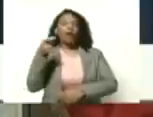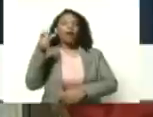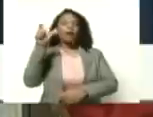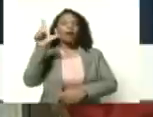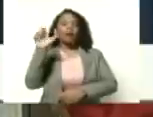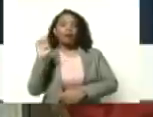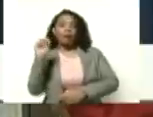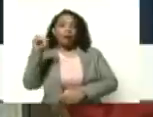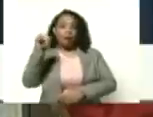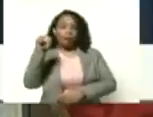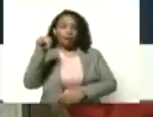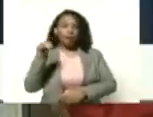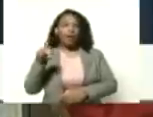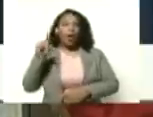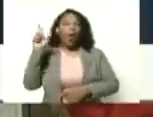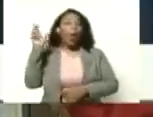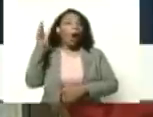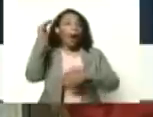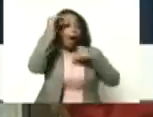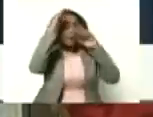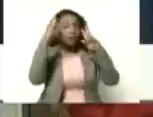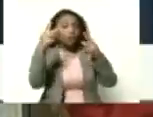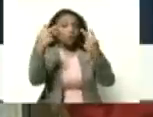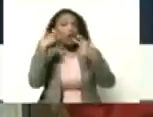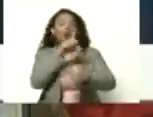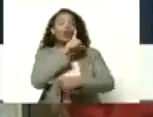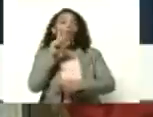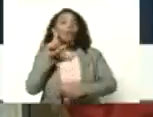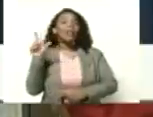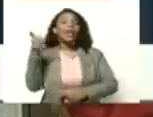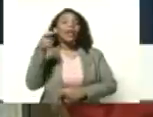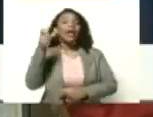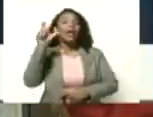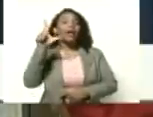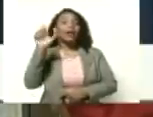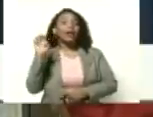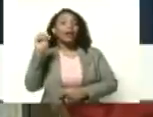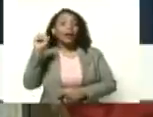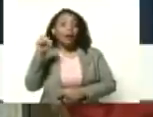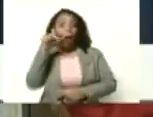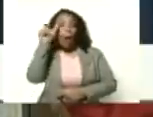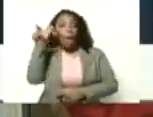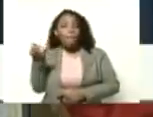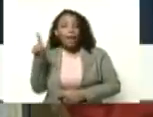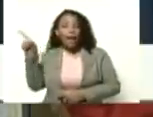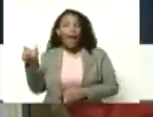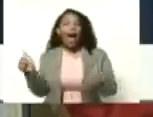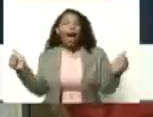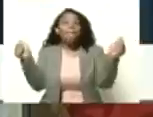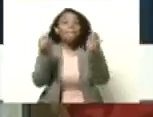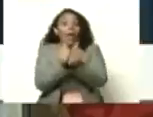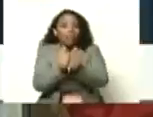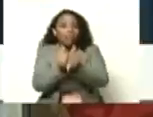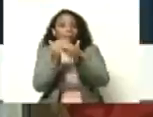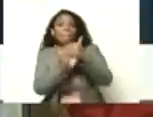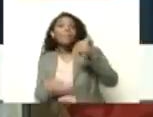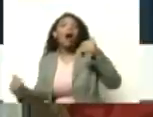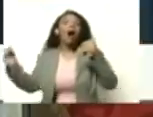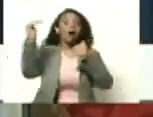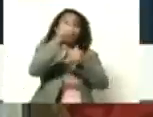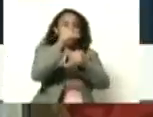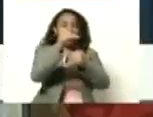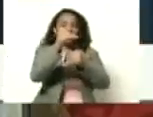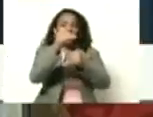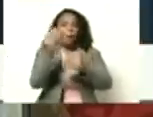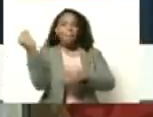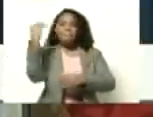oído con el nombre del en castellano que es el amante de mayor de